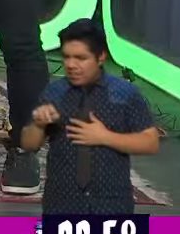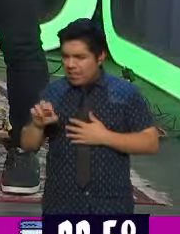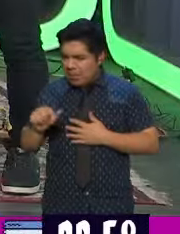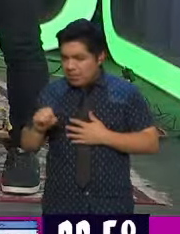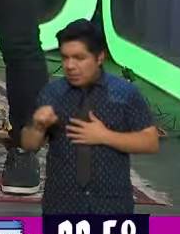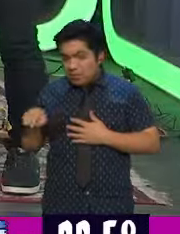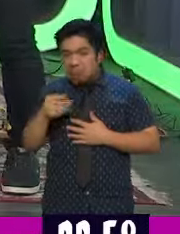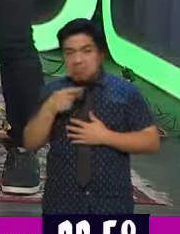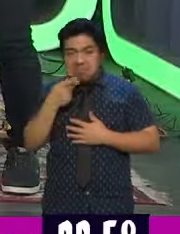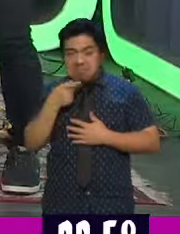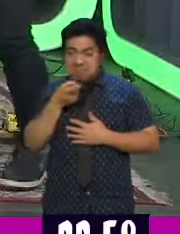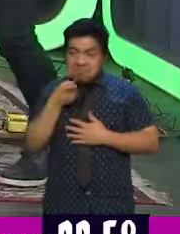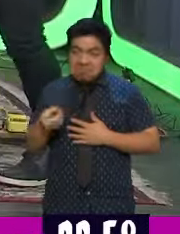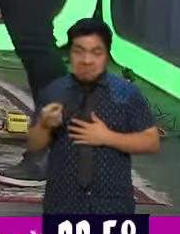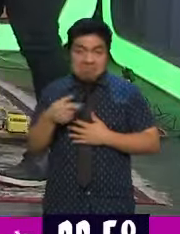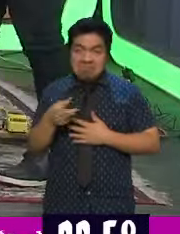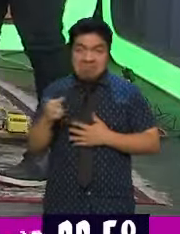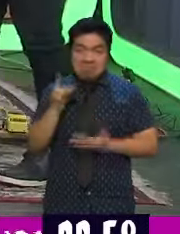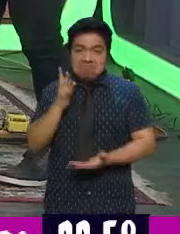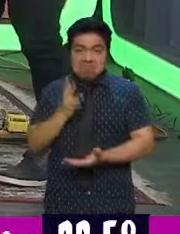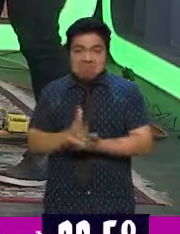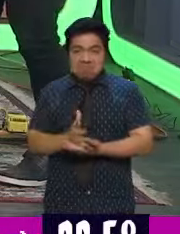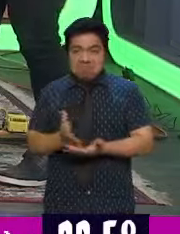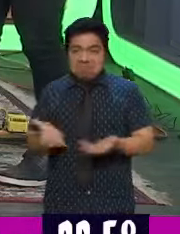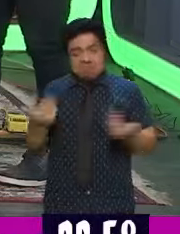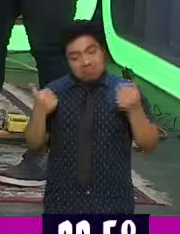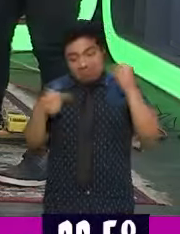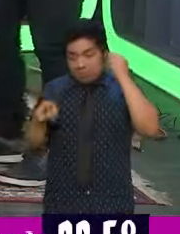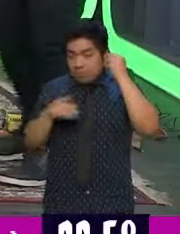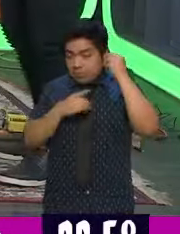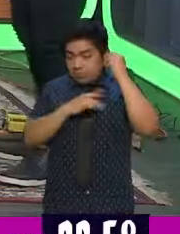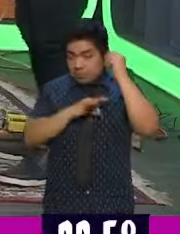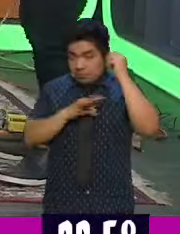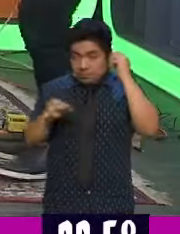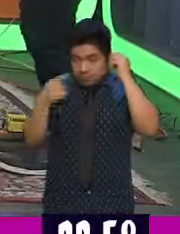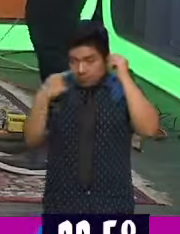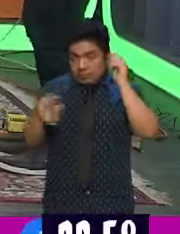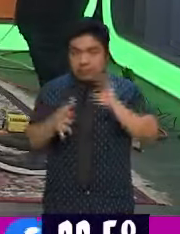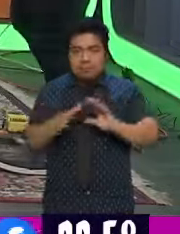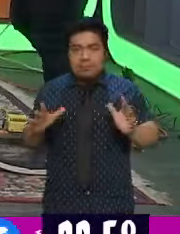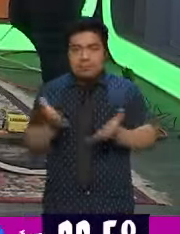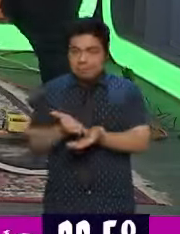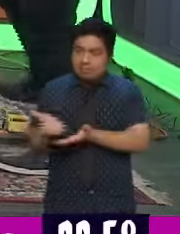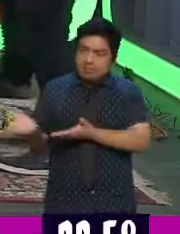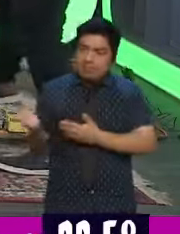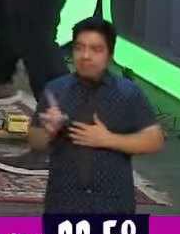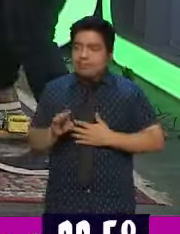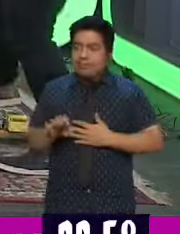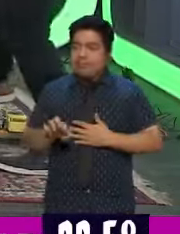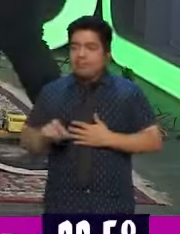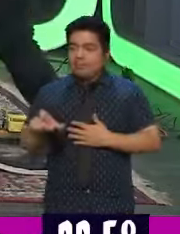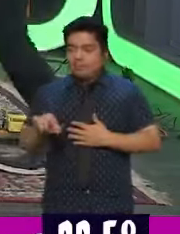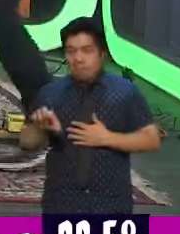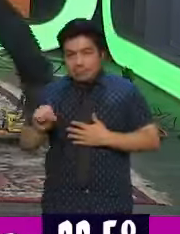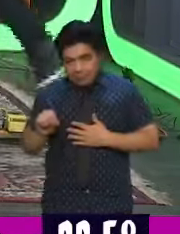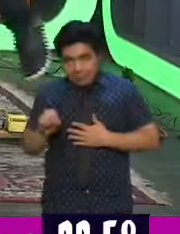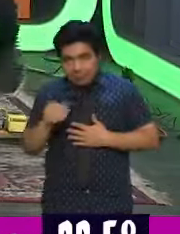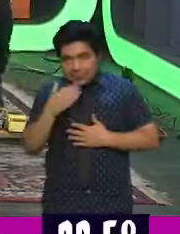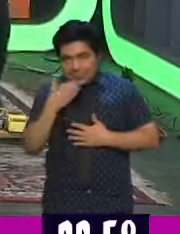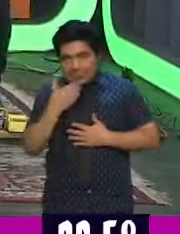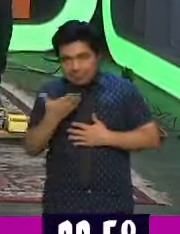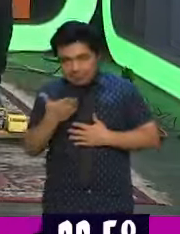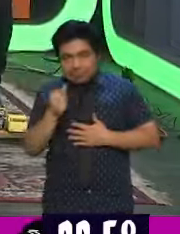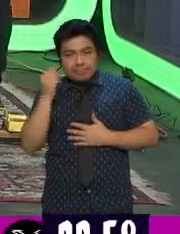lo que dijo el compañero en todo el programa. Pero hay que entrarle, bien. Ya dijeron. Con ¡Dimensión! Ustedes, ¡Exilio! ¡Eso!